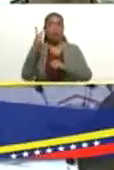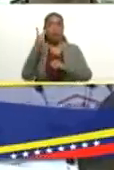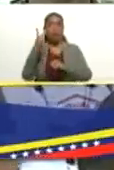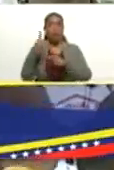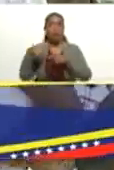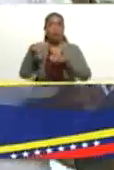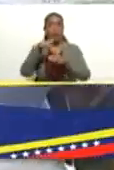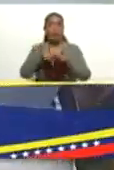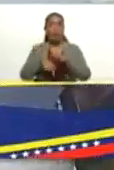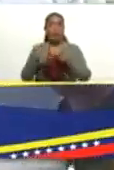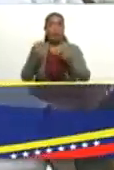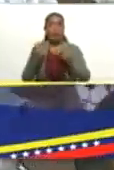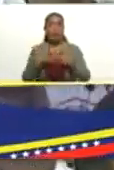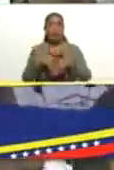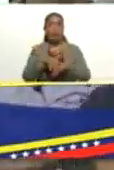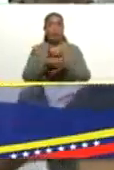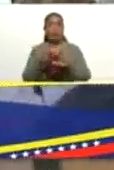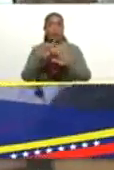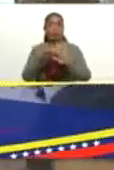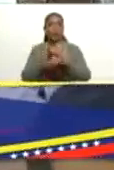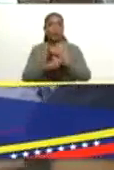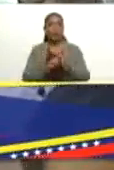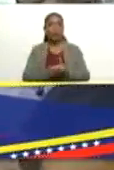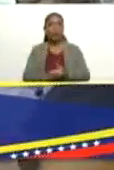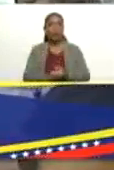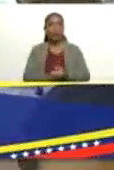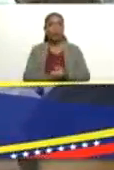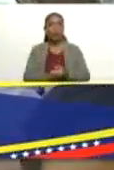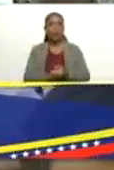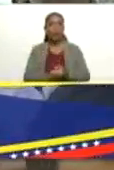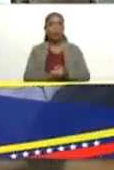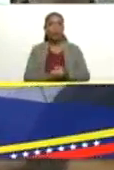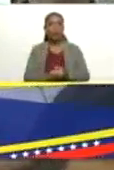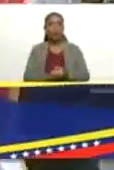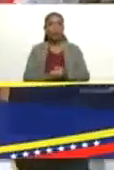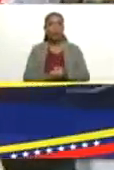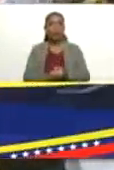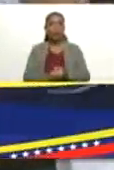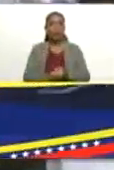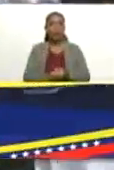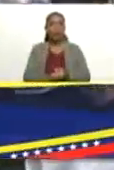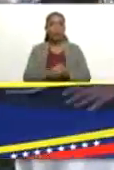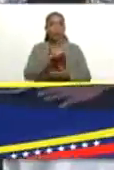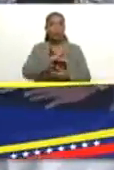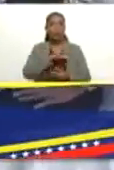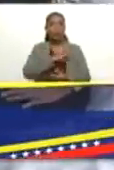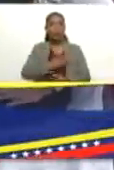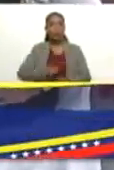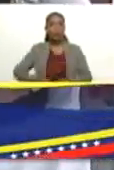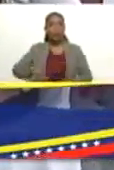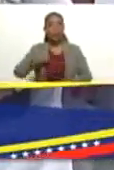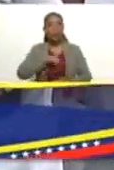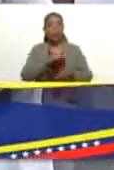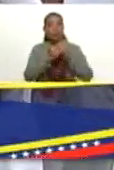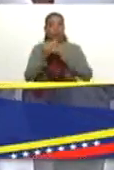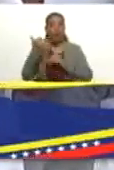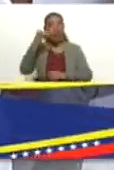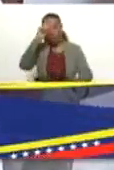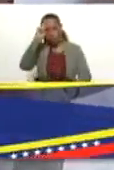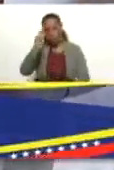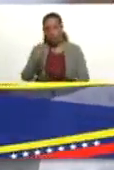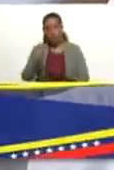para complementar. Señor presidente, nuestro urbanismo se reconoce como una